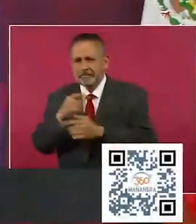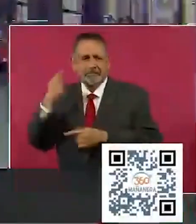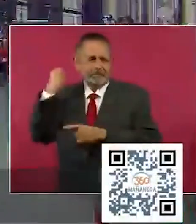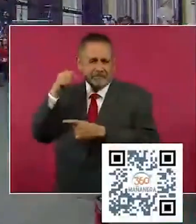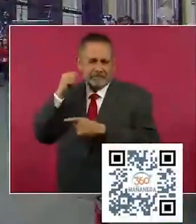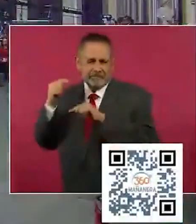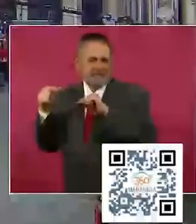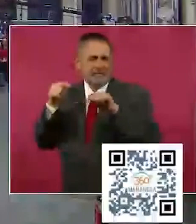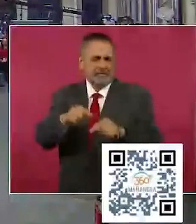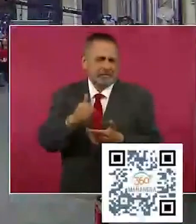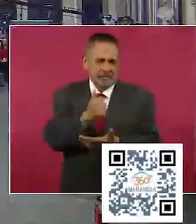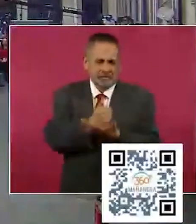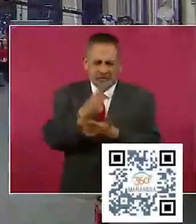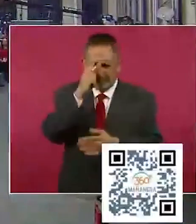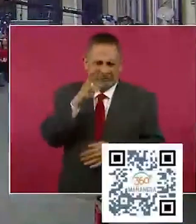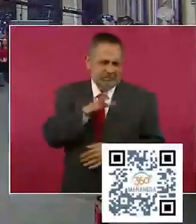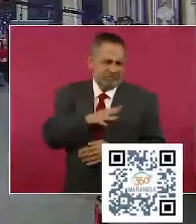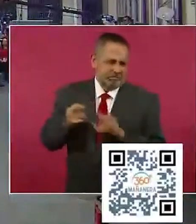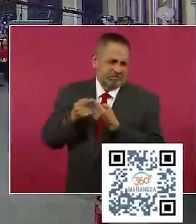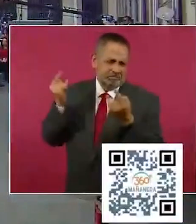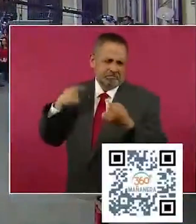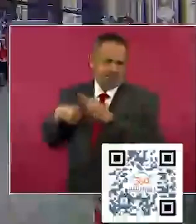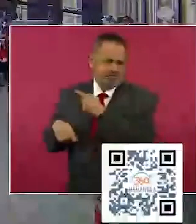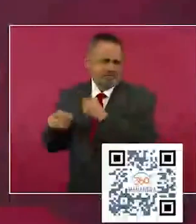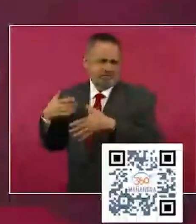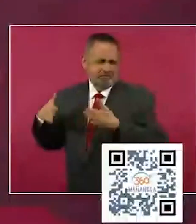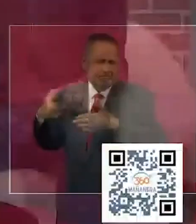es algo extraordinario, único.